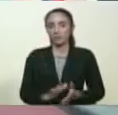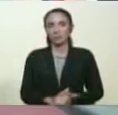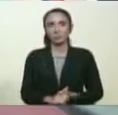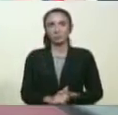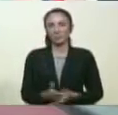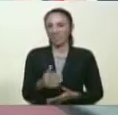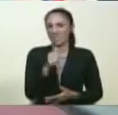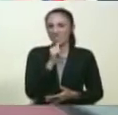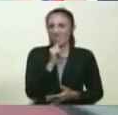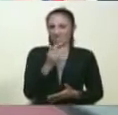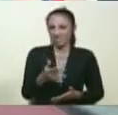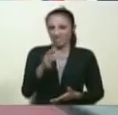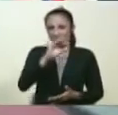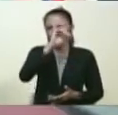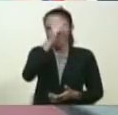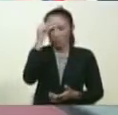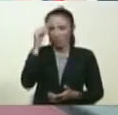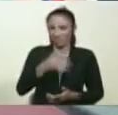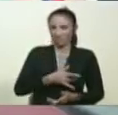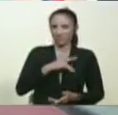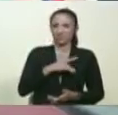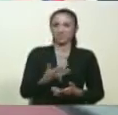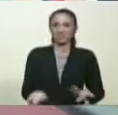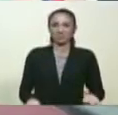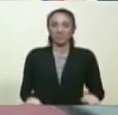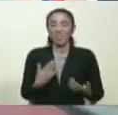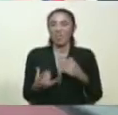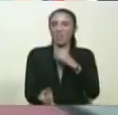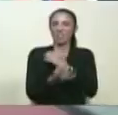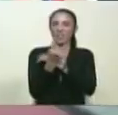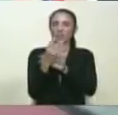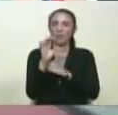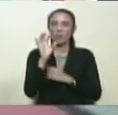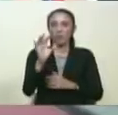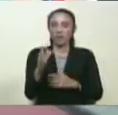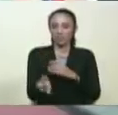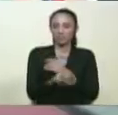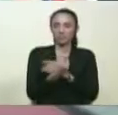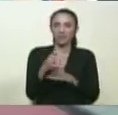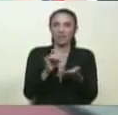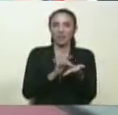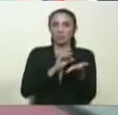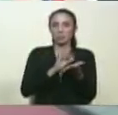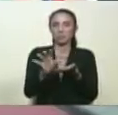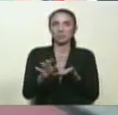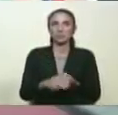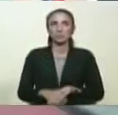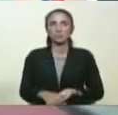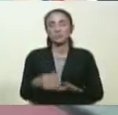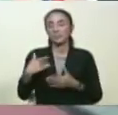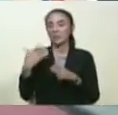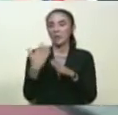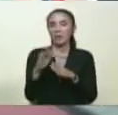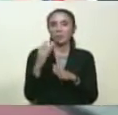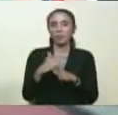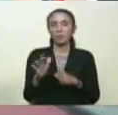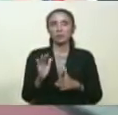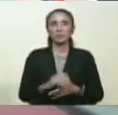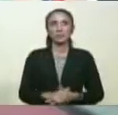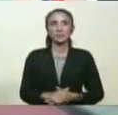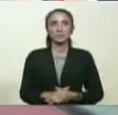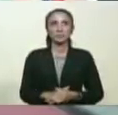¿Quién es Julio Borges? Un mes de patria, un traidor a la patria. Nos importa más lo que dice Julio